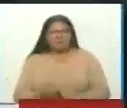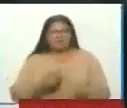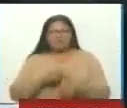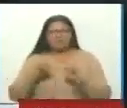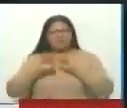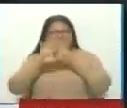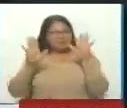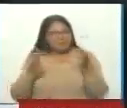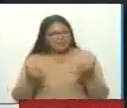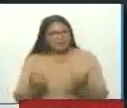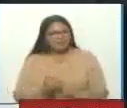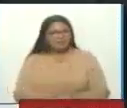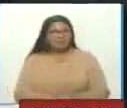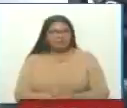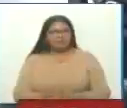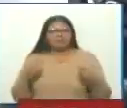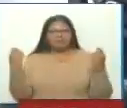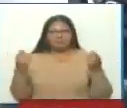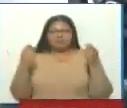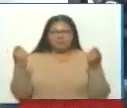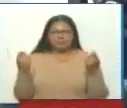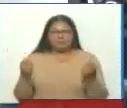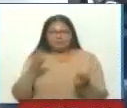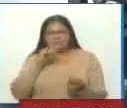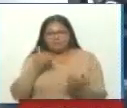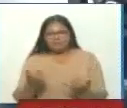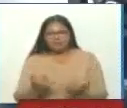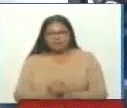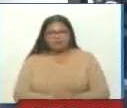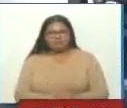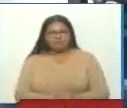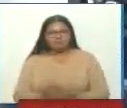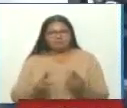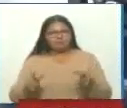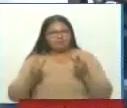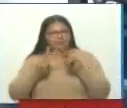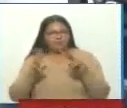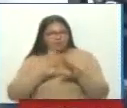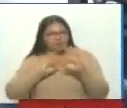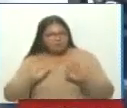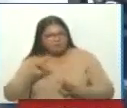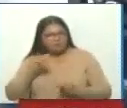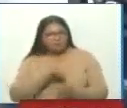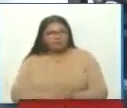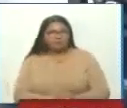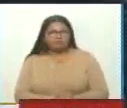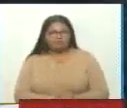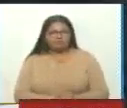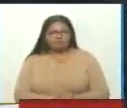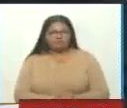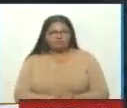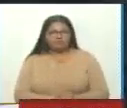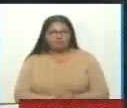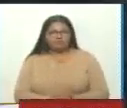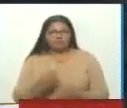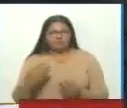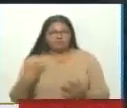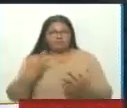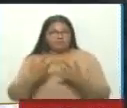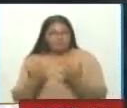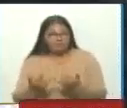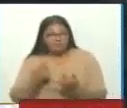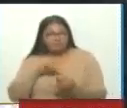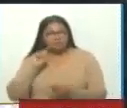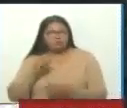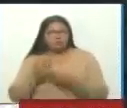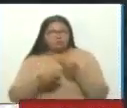todo. Lo que pasa es que no tiene patrocinante, ni apoyo, ni manager. Es valiente, pero Yapur es valiente. Pero es muy valiente. Bueno. Hombre valiente. Pero necesario para las